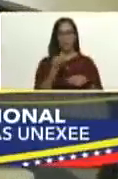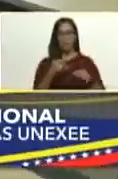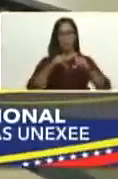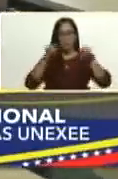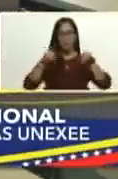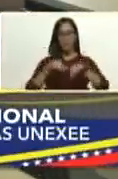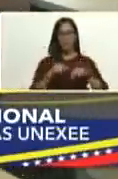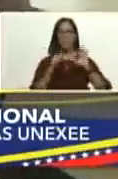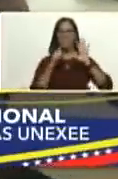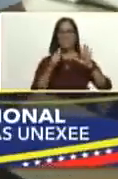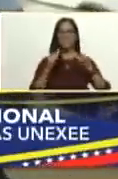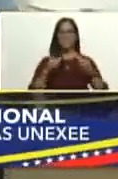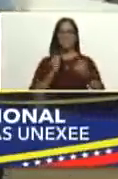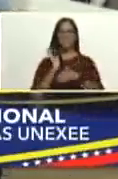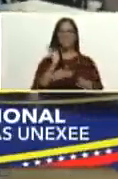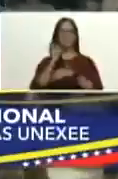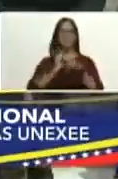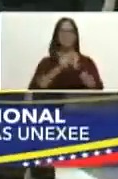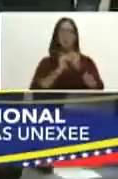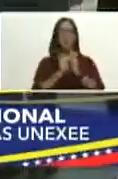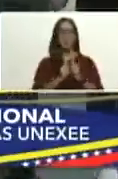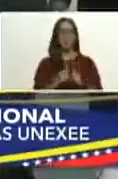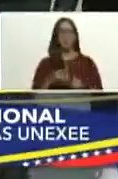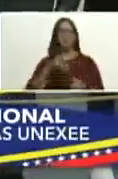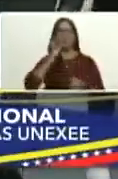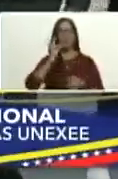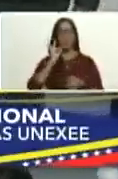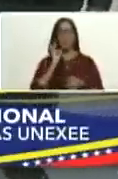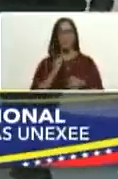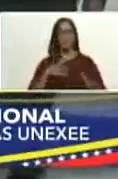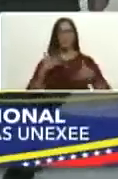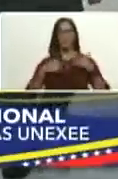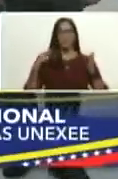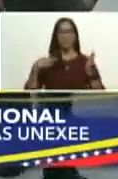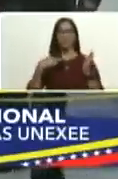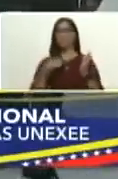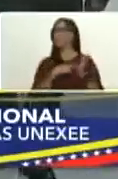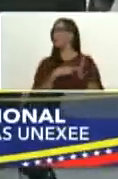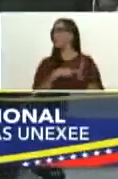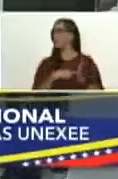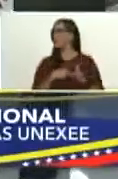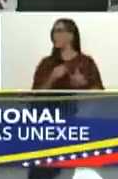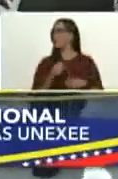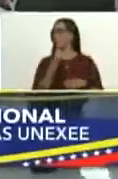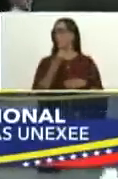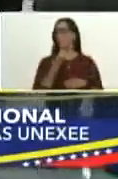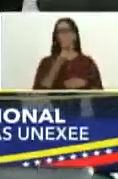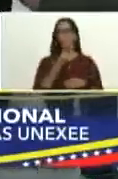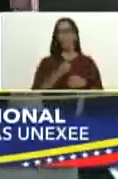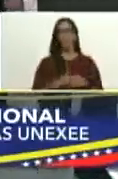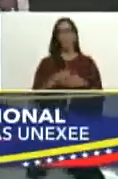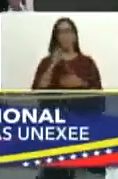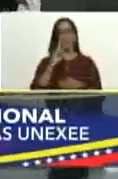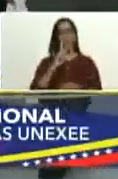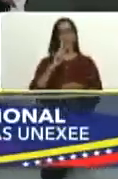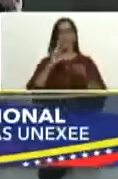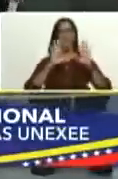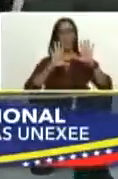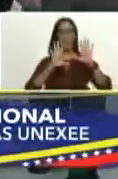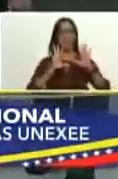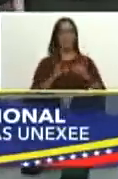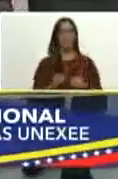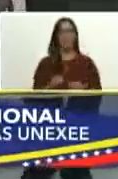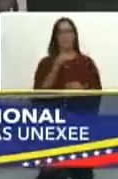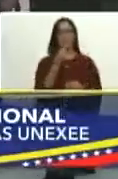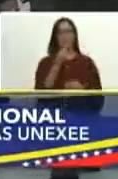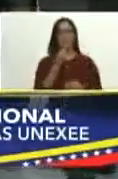deportivas, cafetín, sitio de esparcimiento, un comedor para 210 comensales